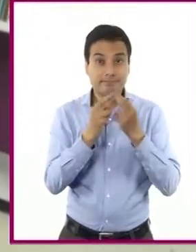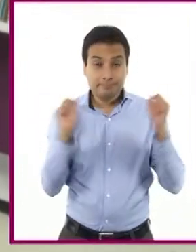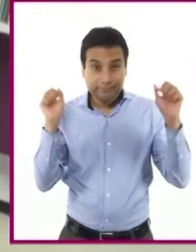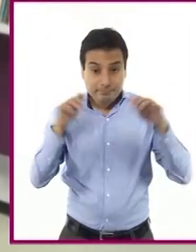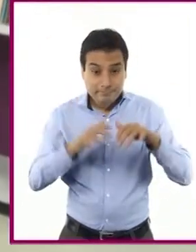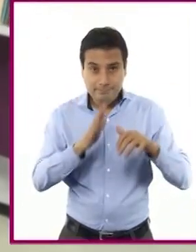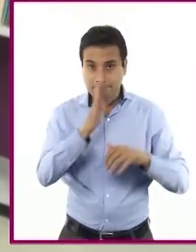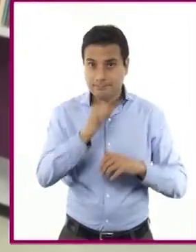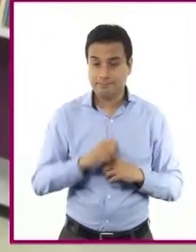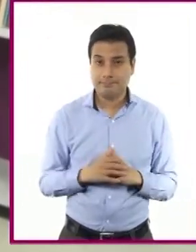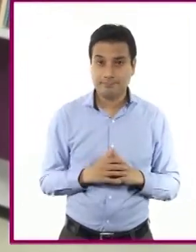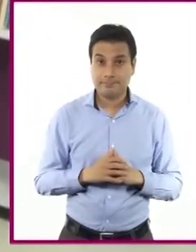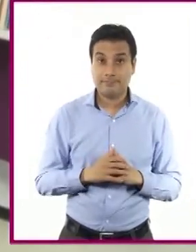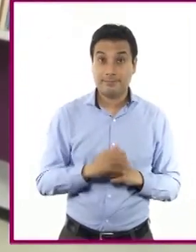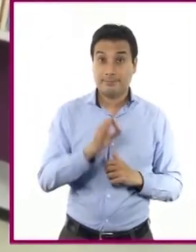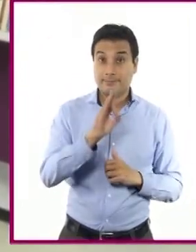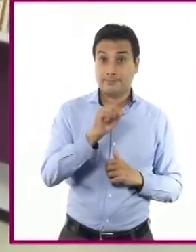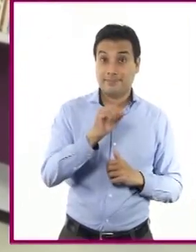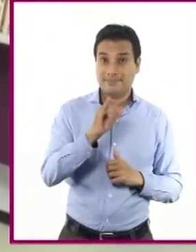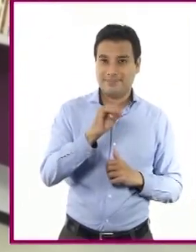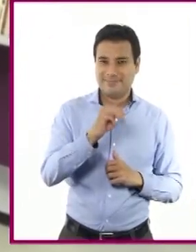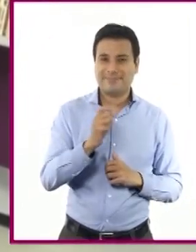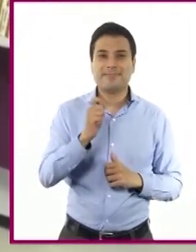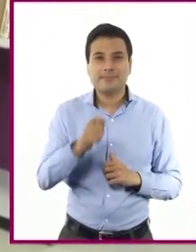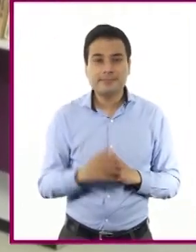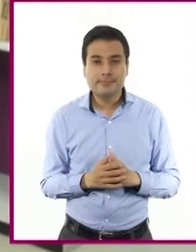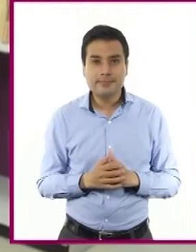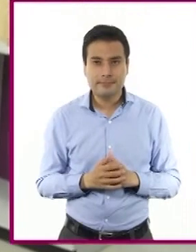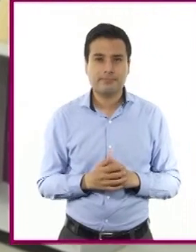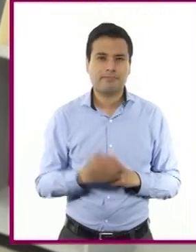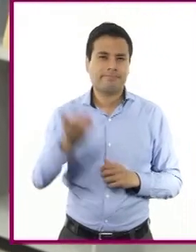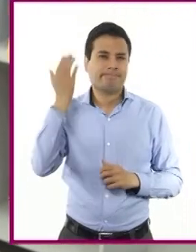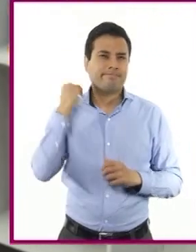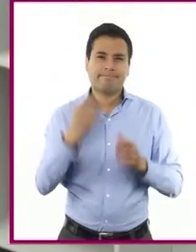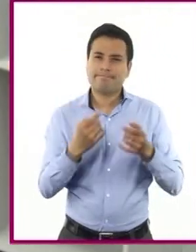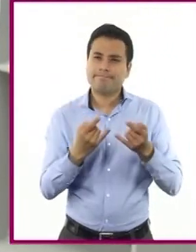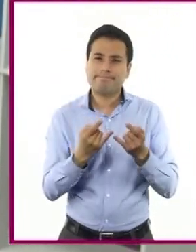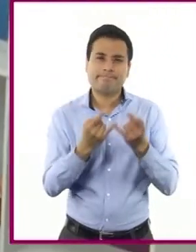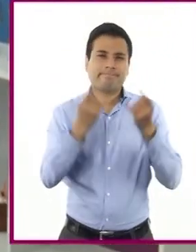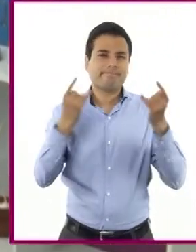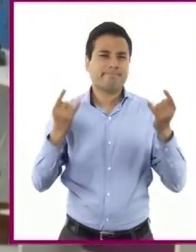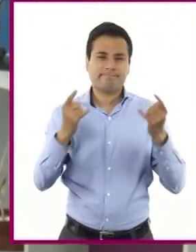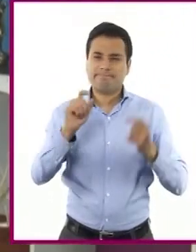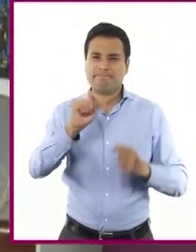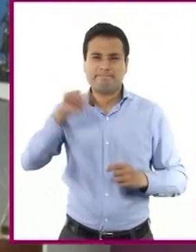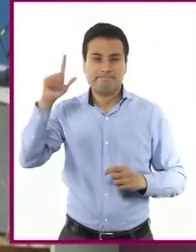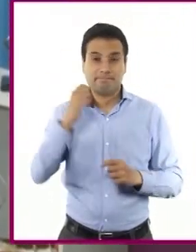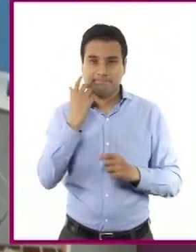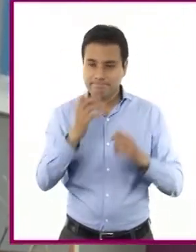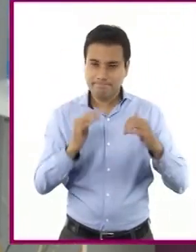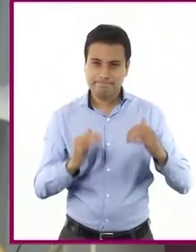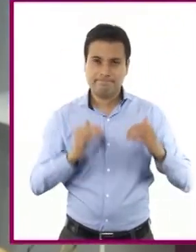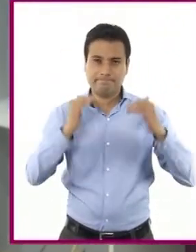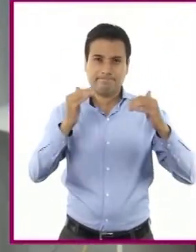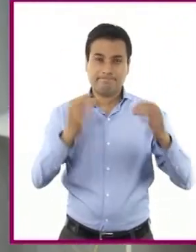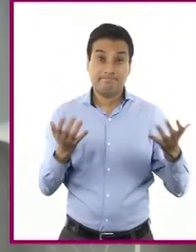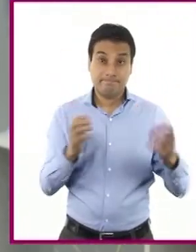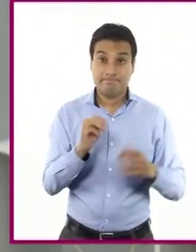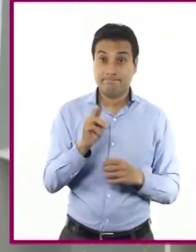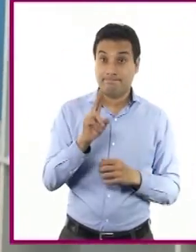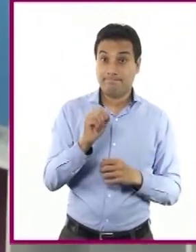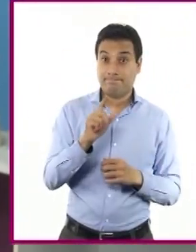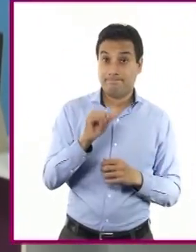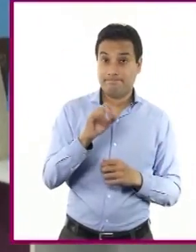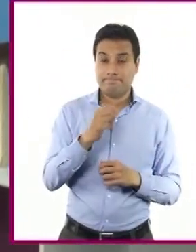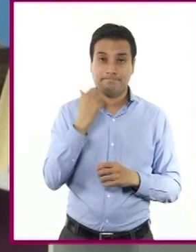Como el fascismo se basaba en la idea de recobrar la gloria de una historia mítica de la cual venían, Mussolini buscó la expansión de